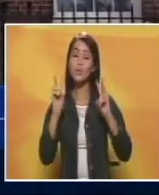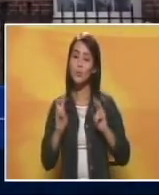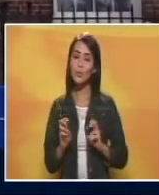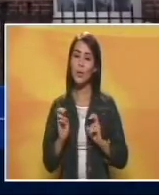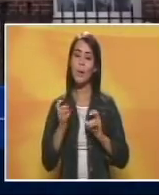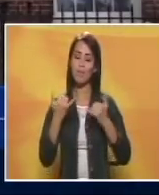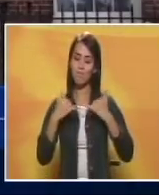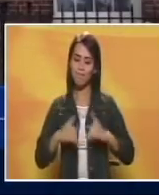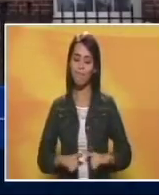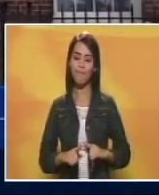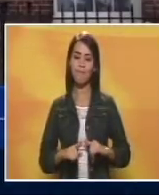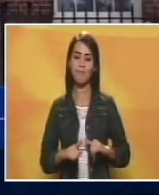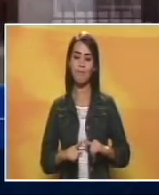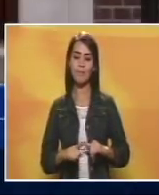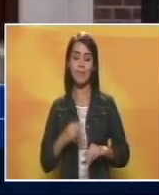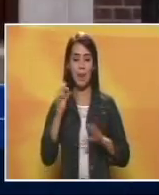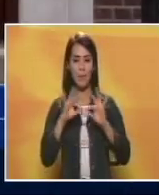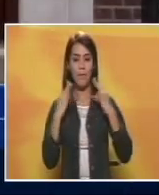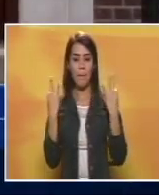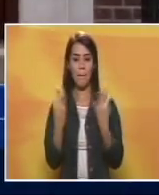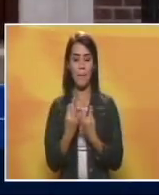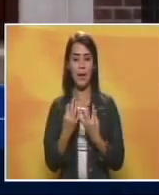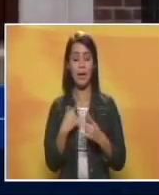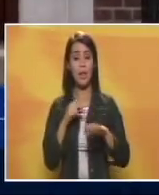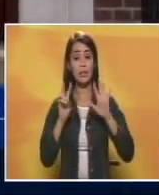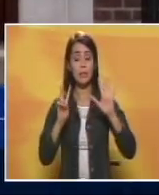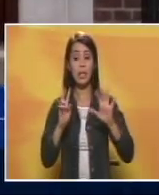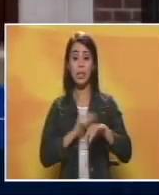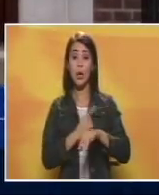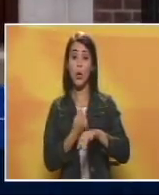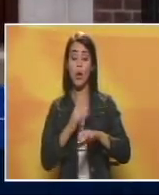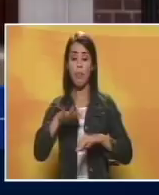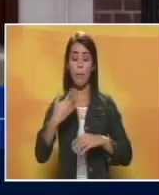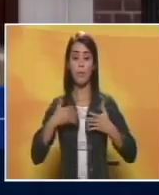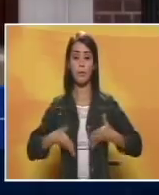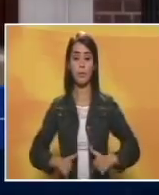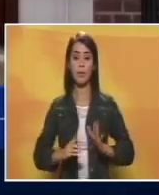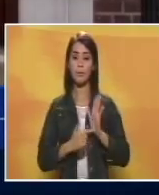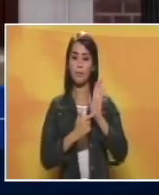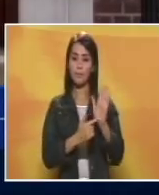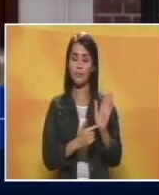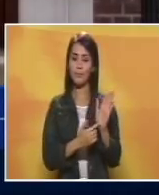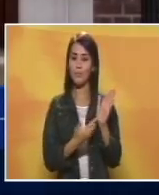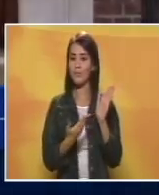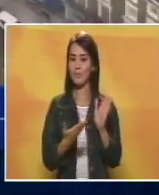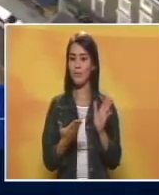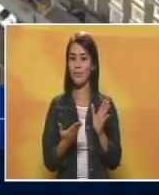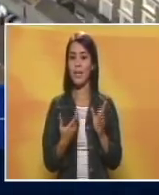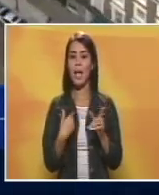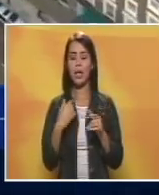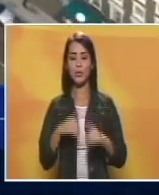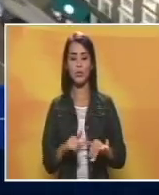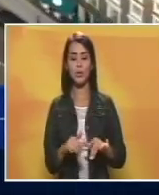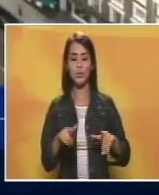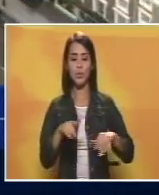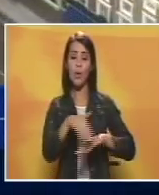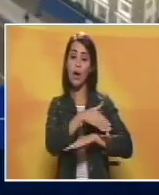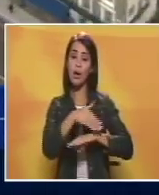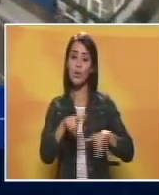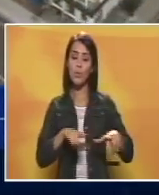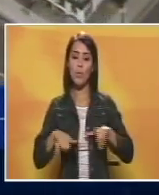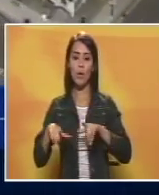real. A solo 7 horas después del nacimiento, la pareja presentó al niño a las puertas del hospital y se pusieron rumbo al Palacio de